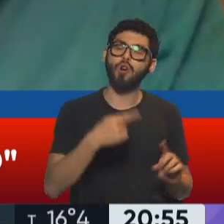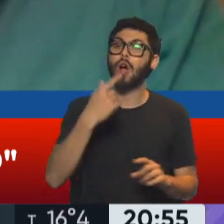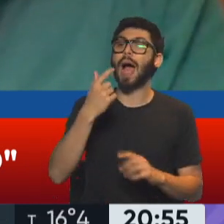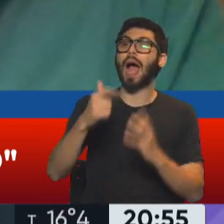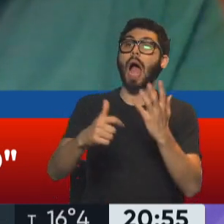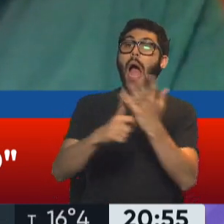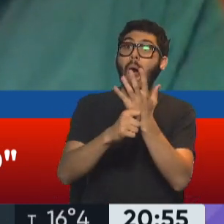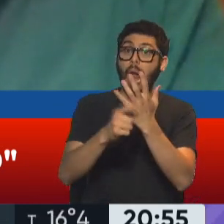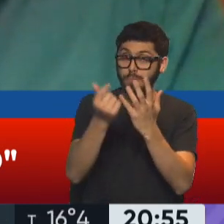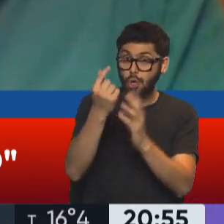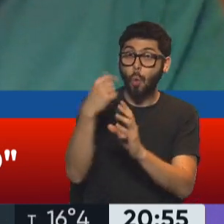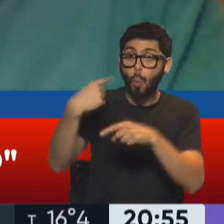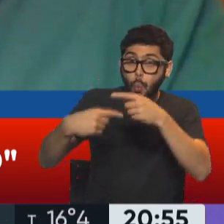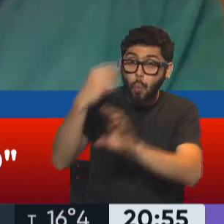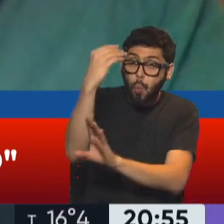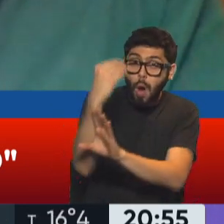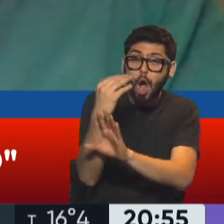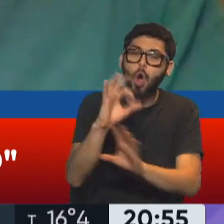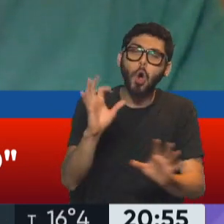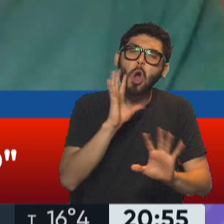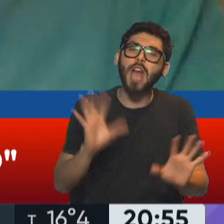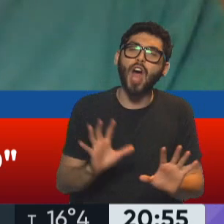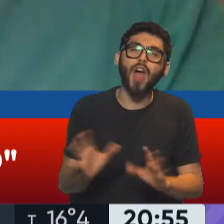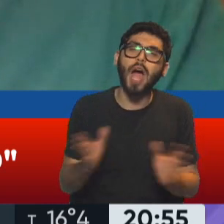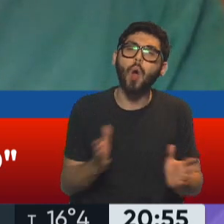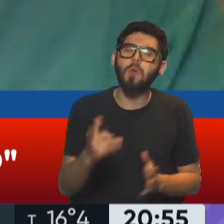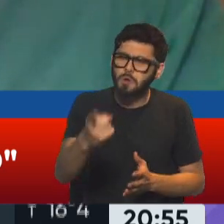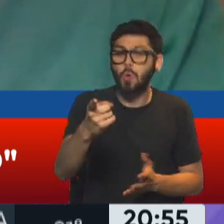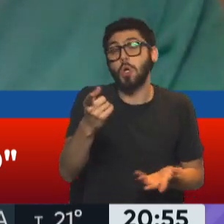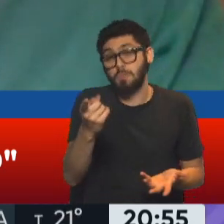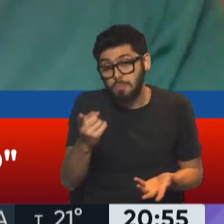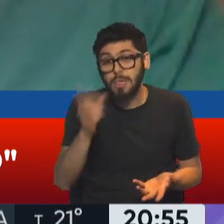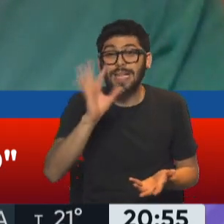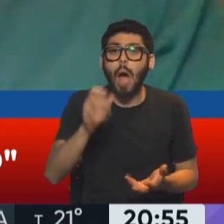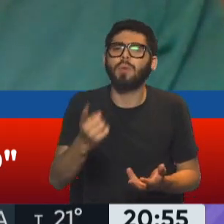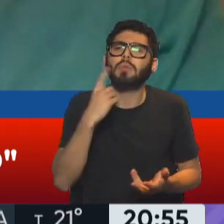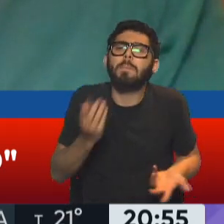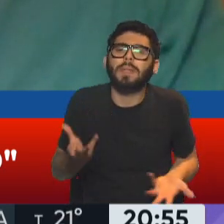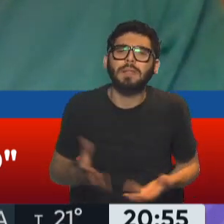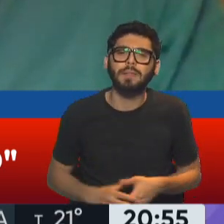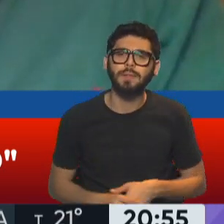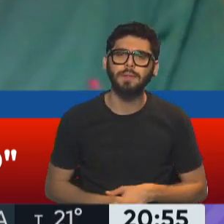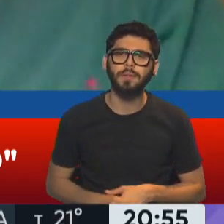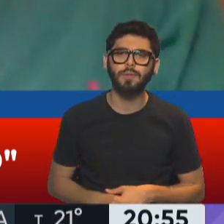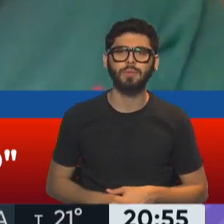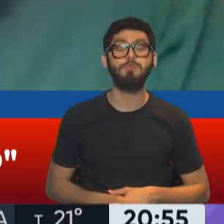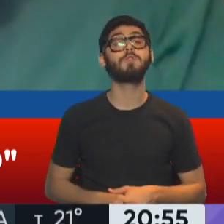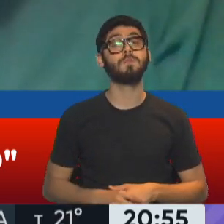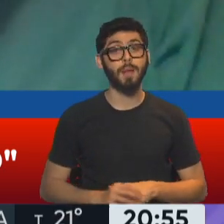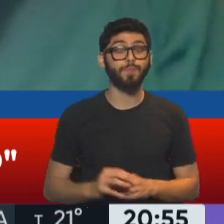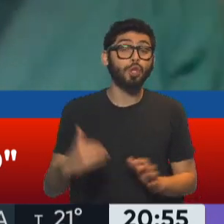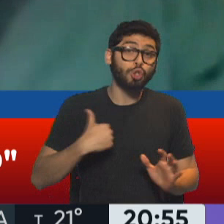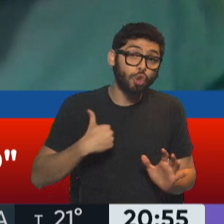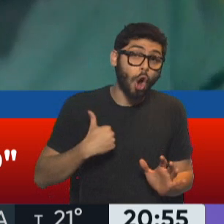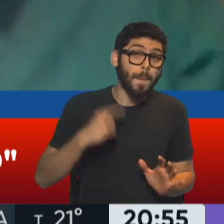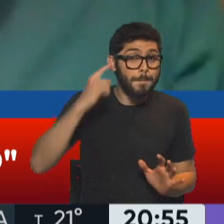seguir bajando o no tiene nada que ver una cosa con la otra? ¿Cómo lo ves vos que dominás el tema? Yo teóricamente creo que